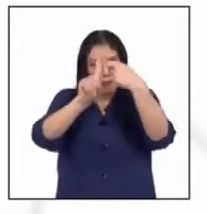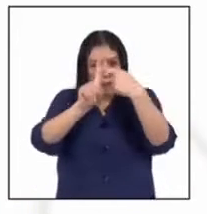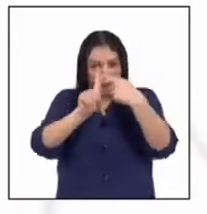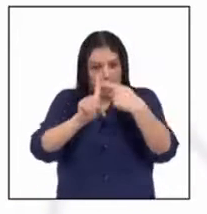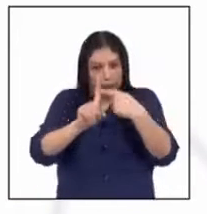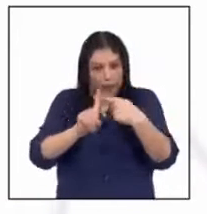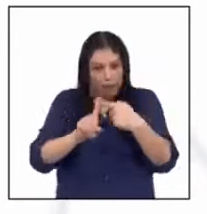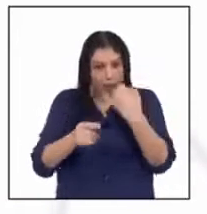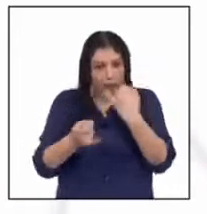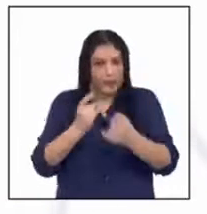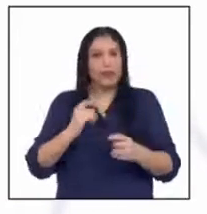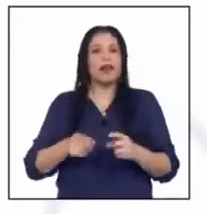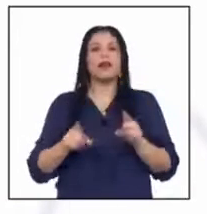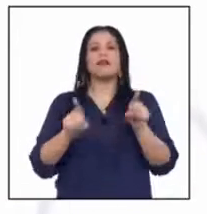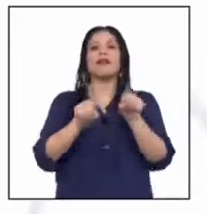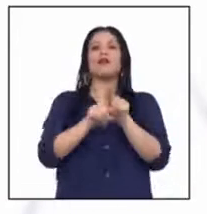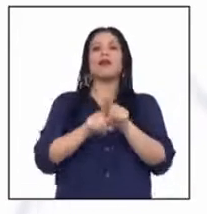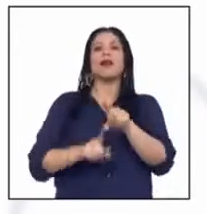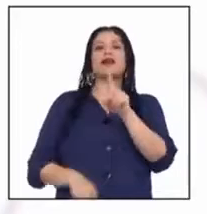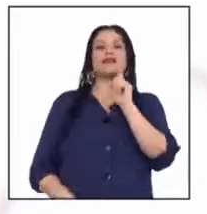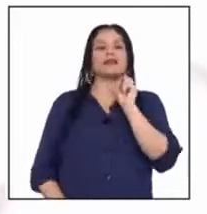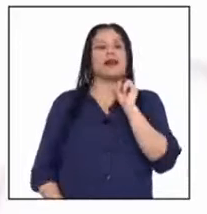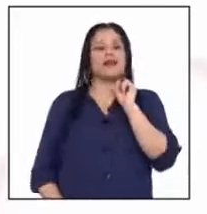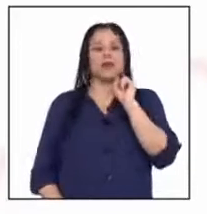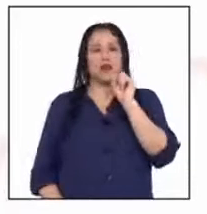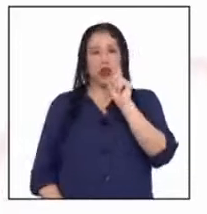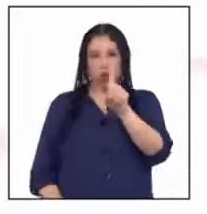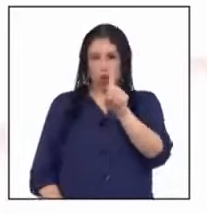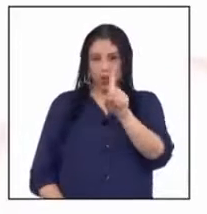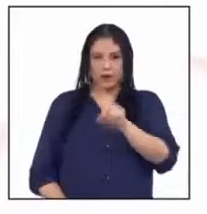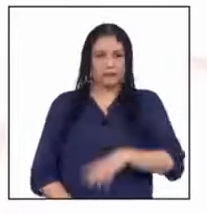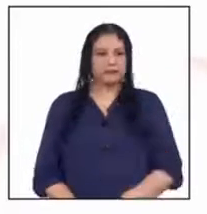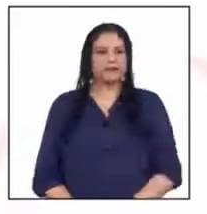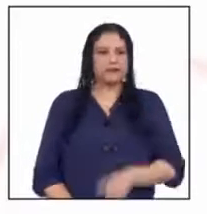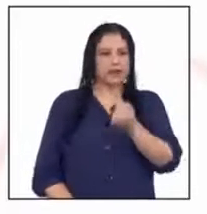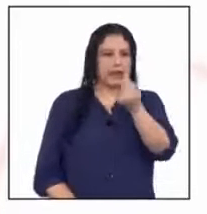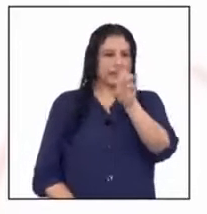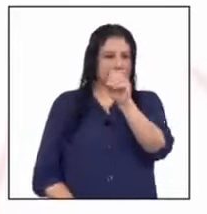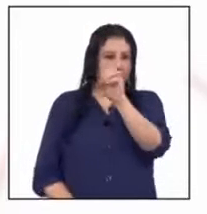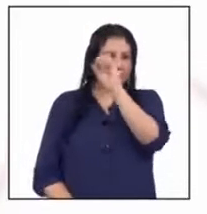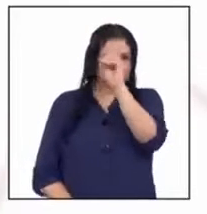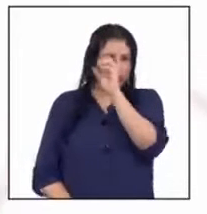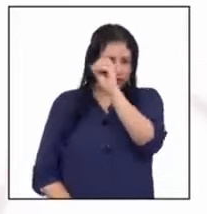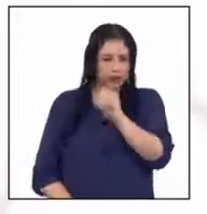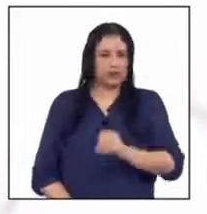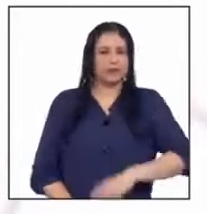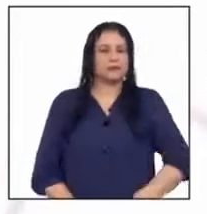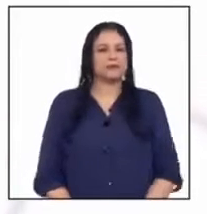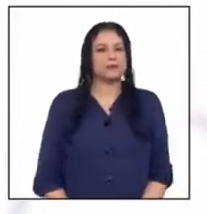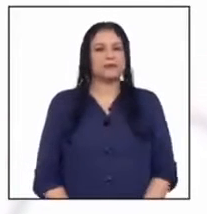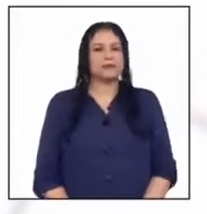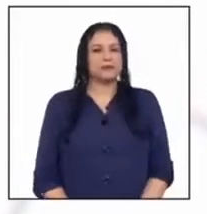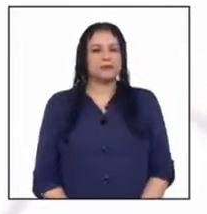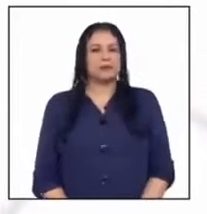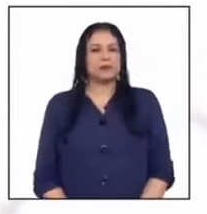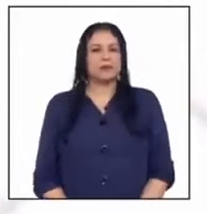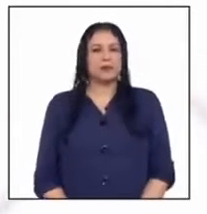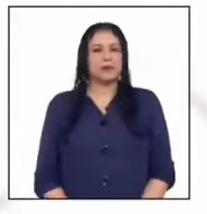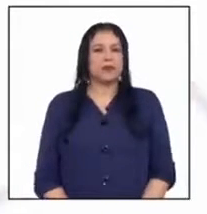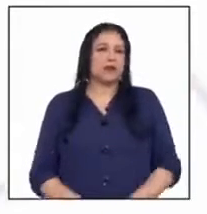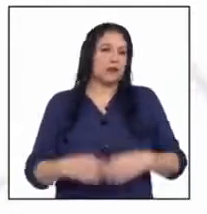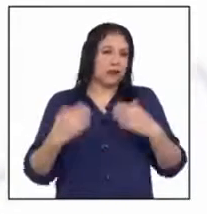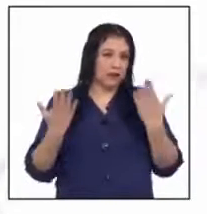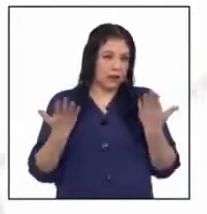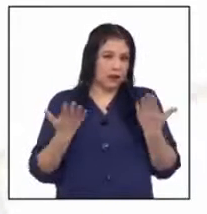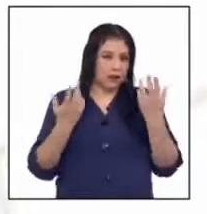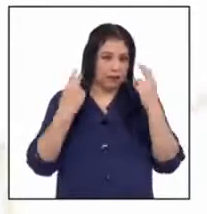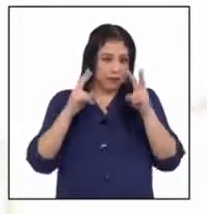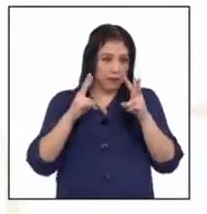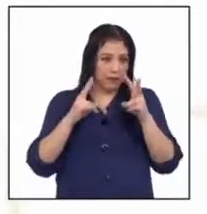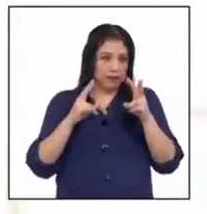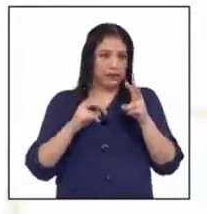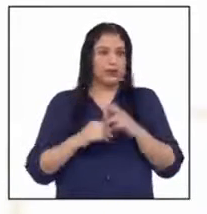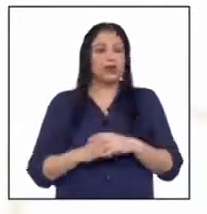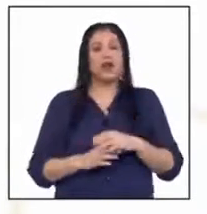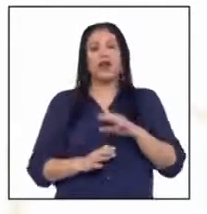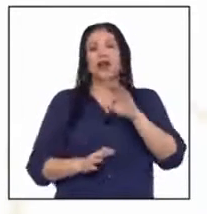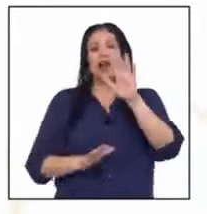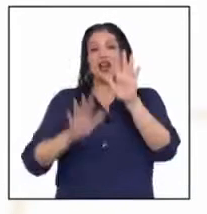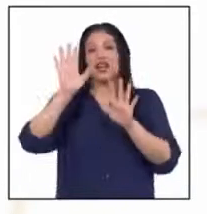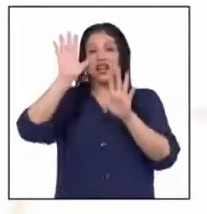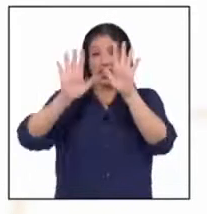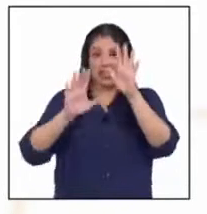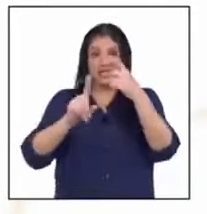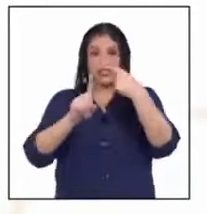relativas porcentuales debe darnos como resultado el 100%. En este caso,